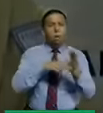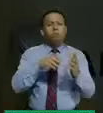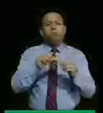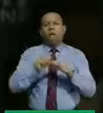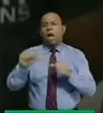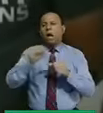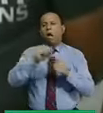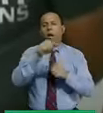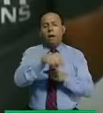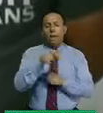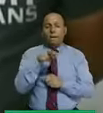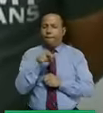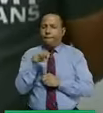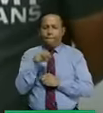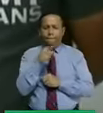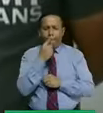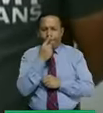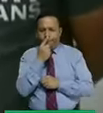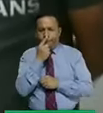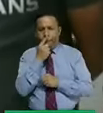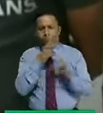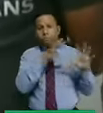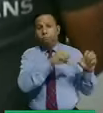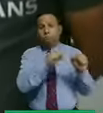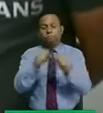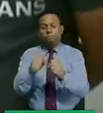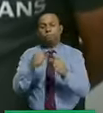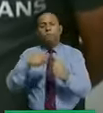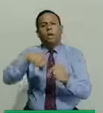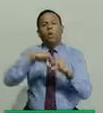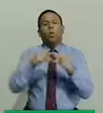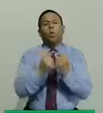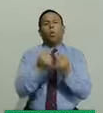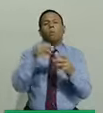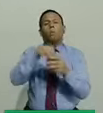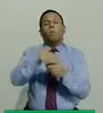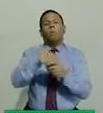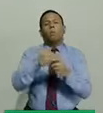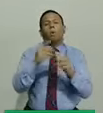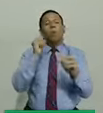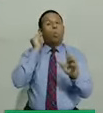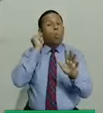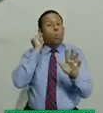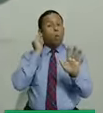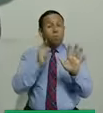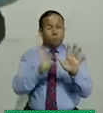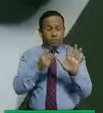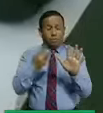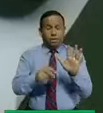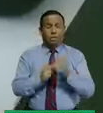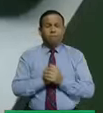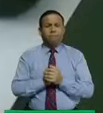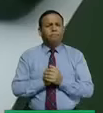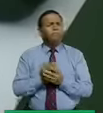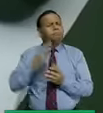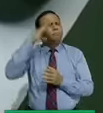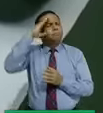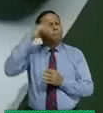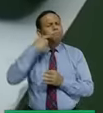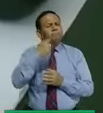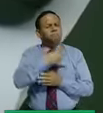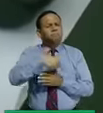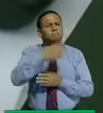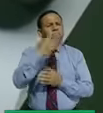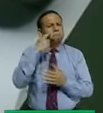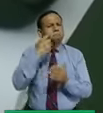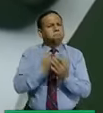de la capital. Los detenidos serían integrantes de una banda de sacapintas, entre ellos una mujer. La policía indicó que entre los sujetos estarían los